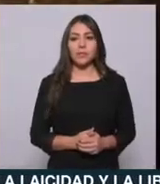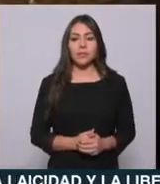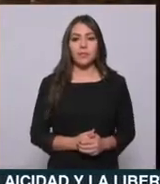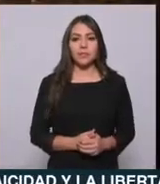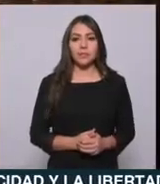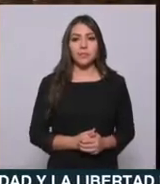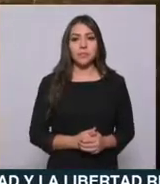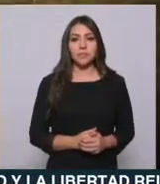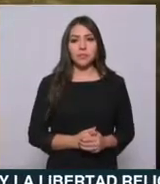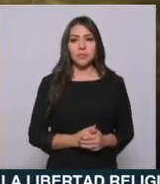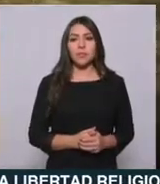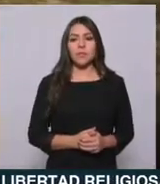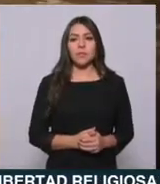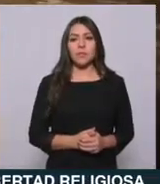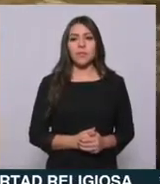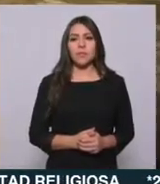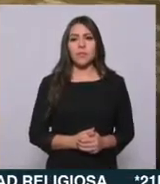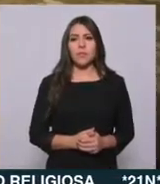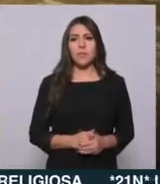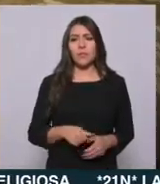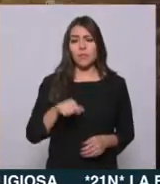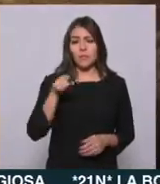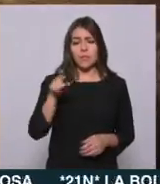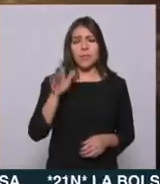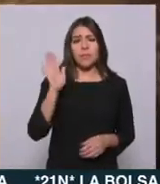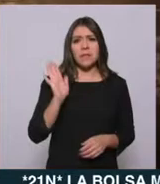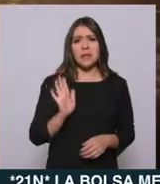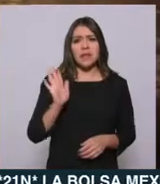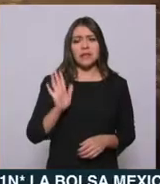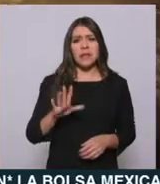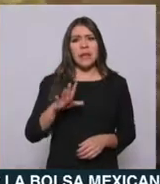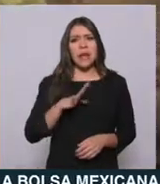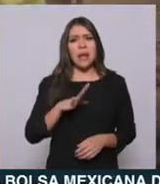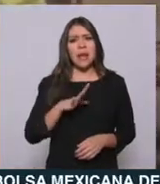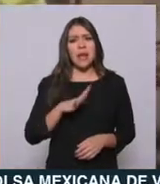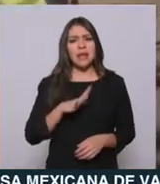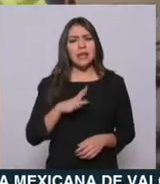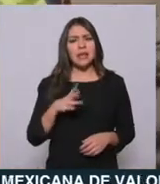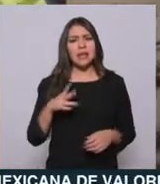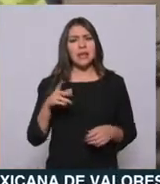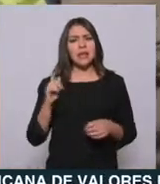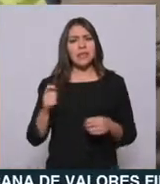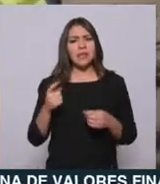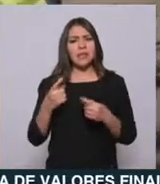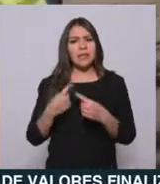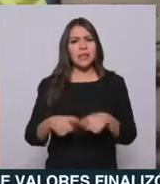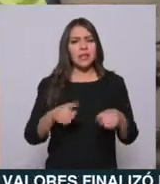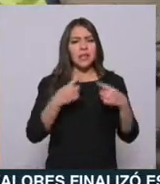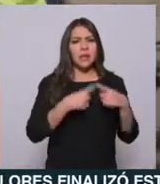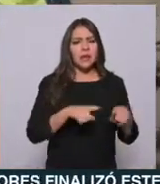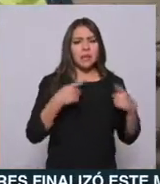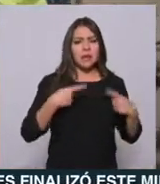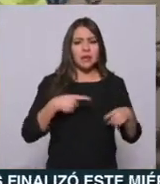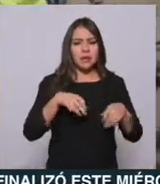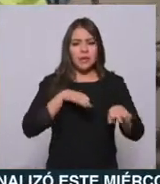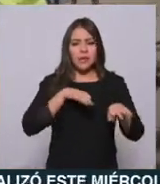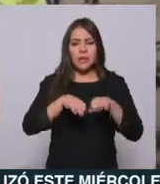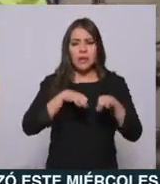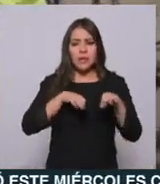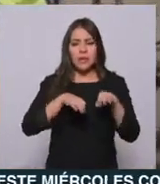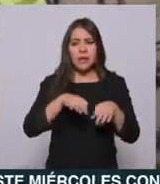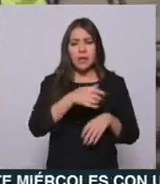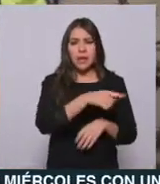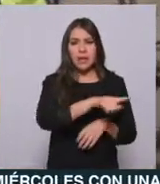Al parecer, había personas diferentes a los de gas natural haciendo labores, pero en sus